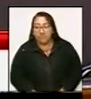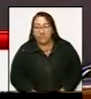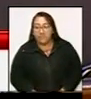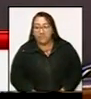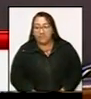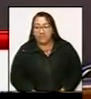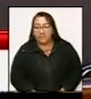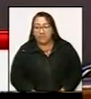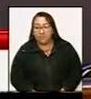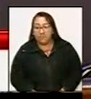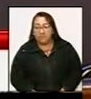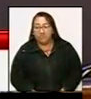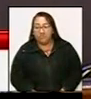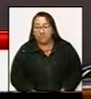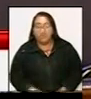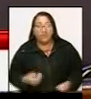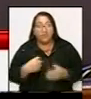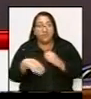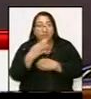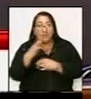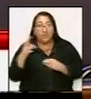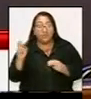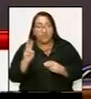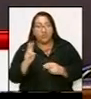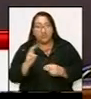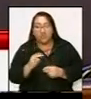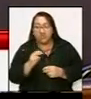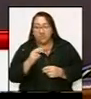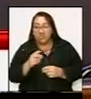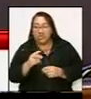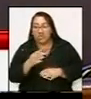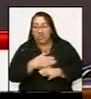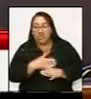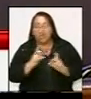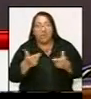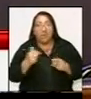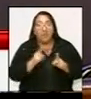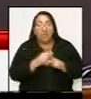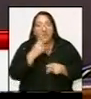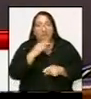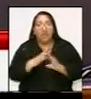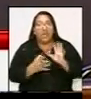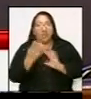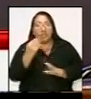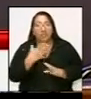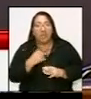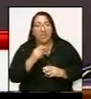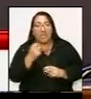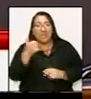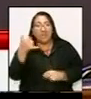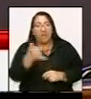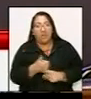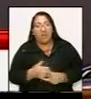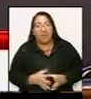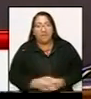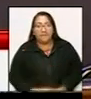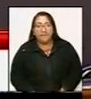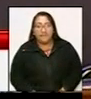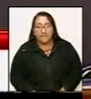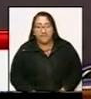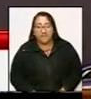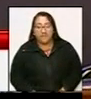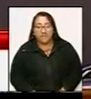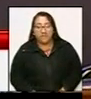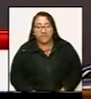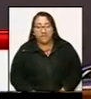dentro de ese bosque verde, señores, ha sido salvada una niña de 14 años de ser violada. Ahora,